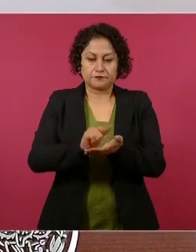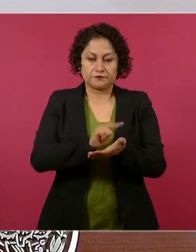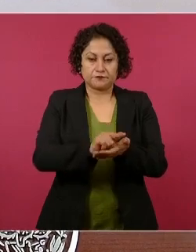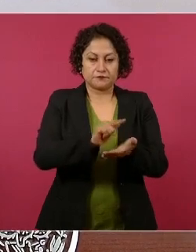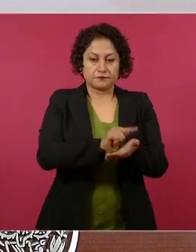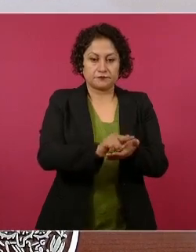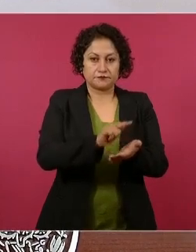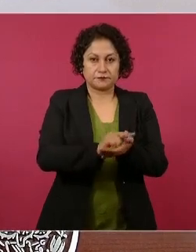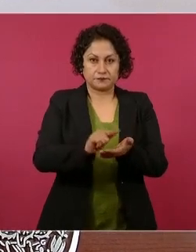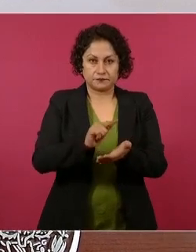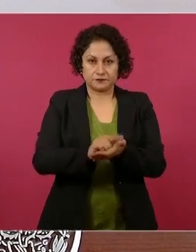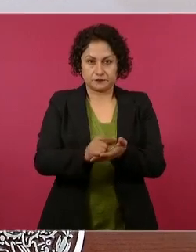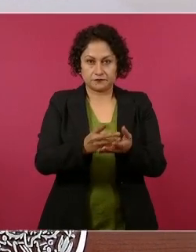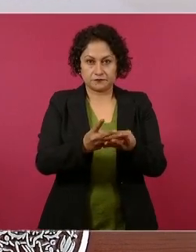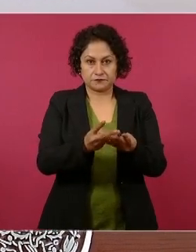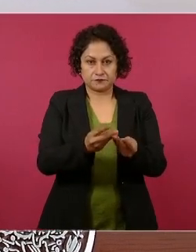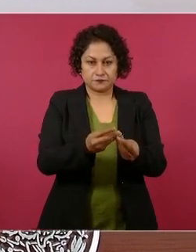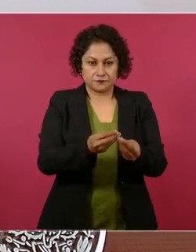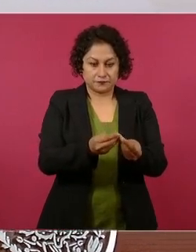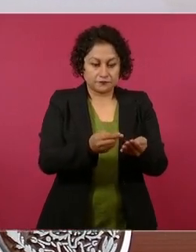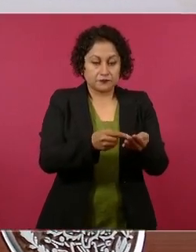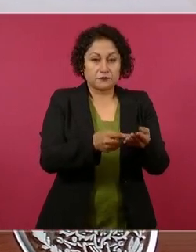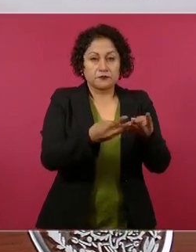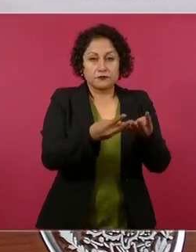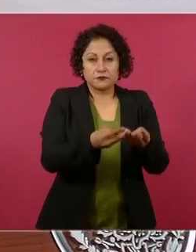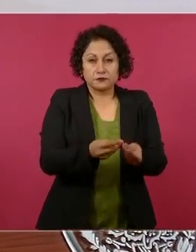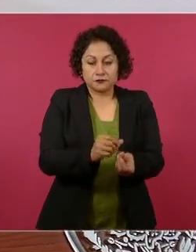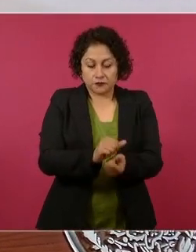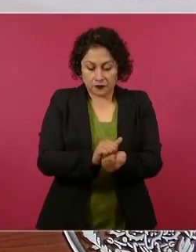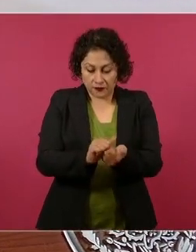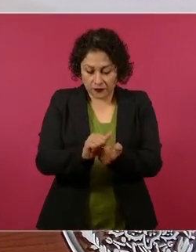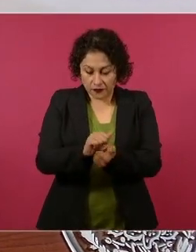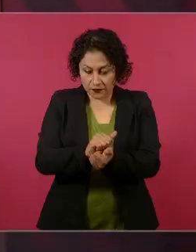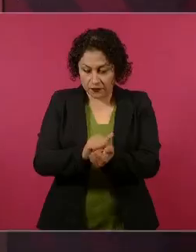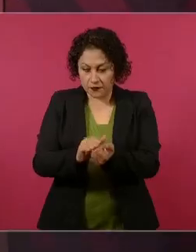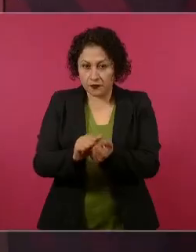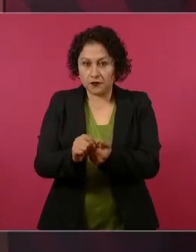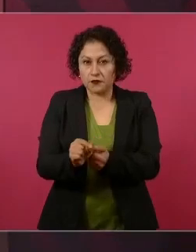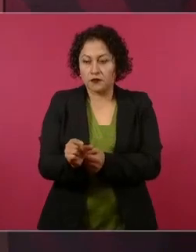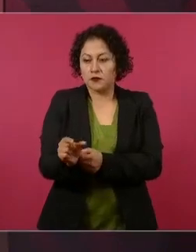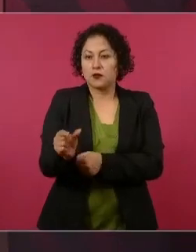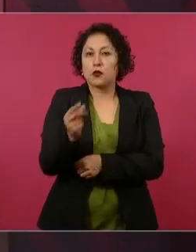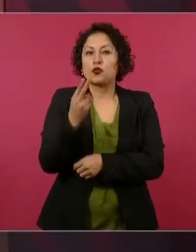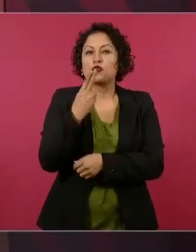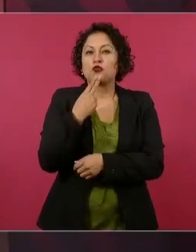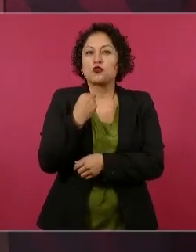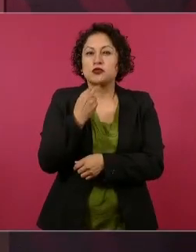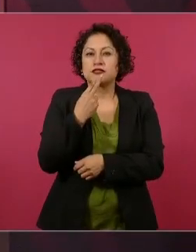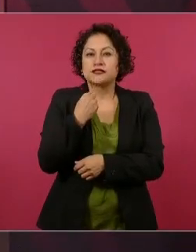la pulpa y se hace un dulce de guapaque